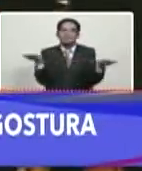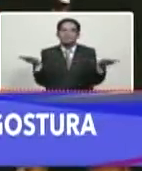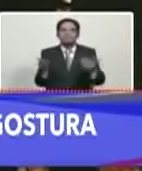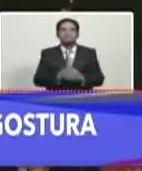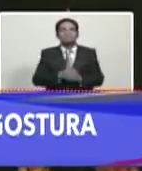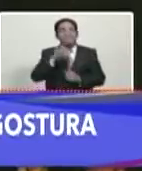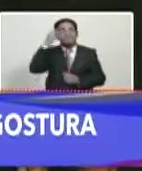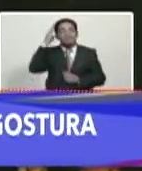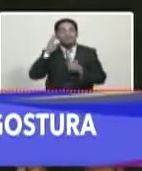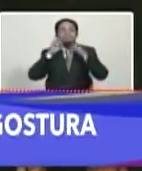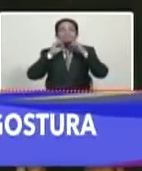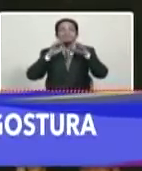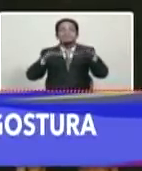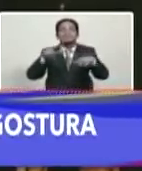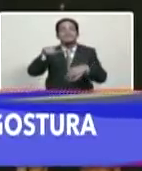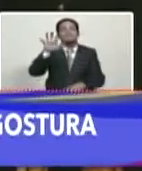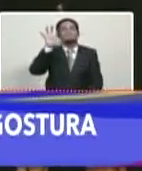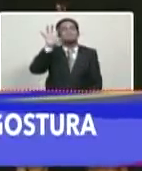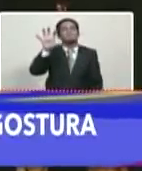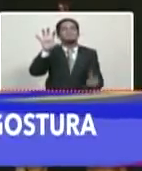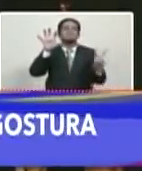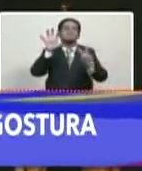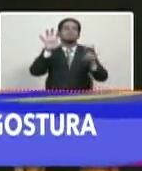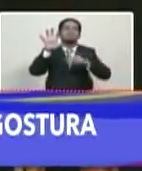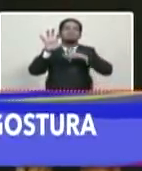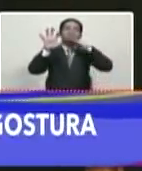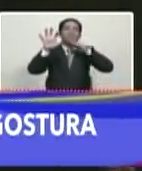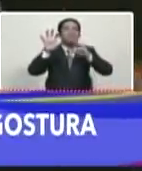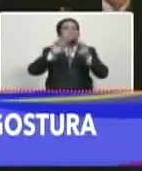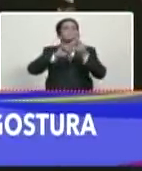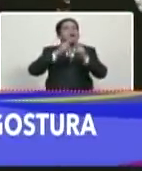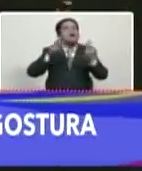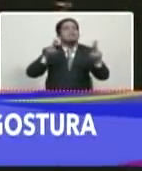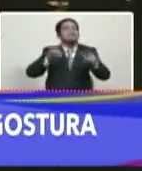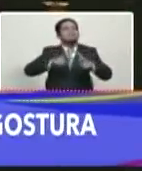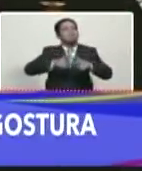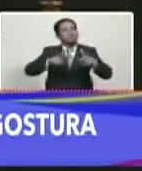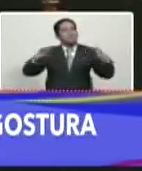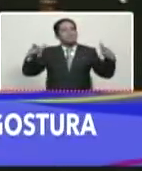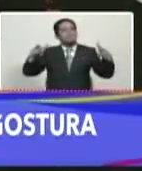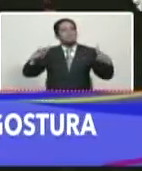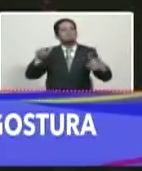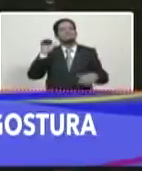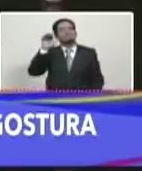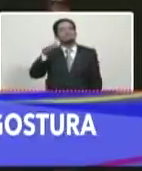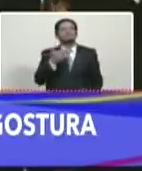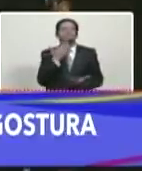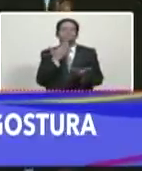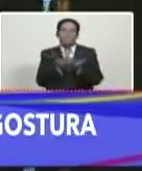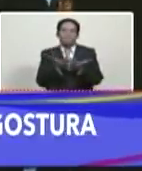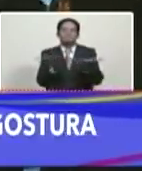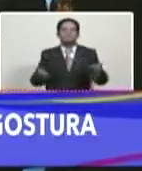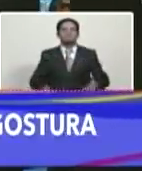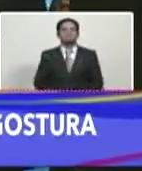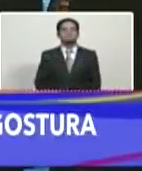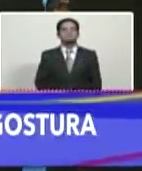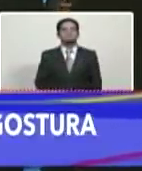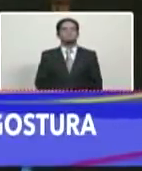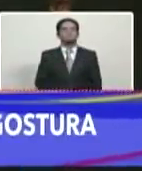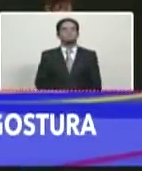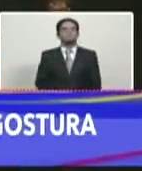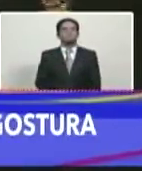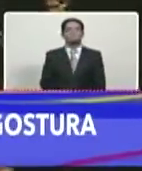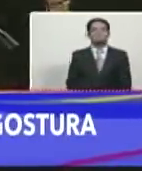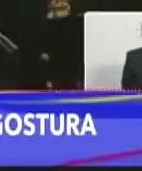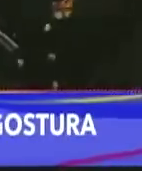Que Dios bendiga nuestra patria, llena de paz, prosperidad y futuro. Muchas gracias.